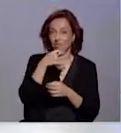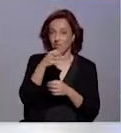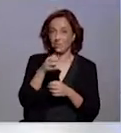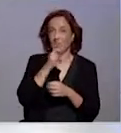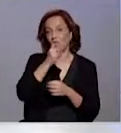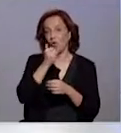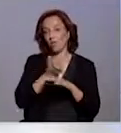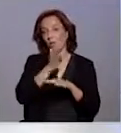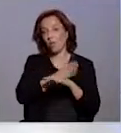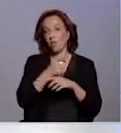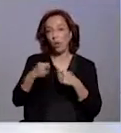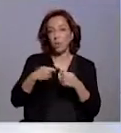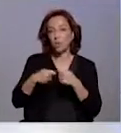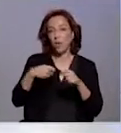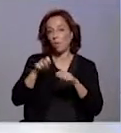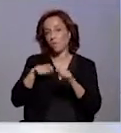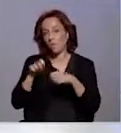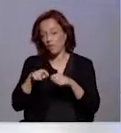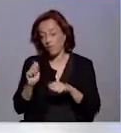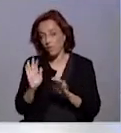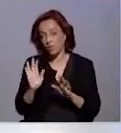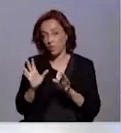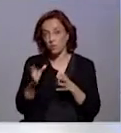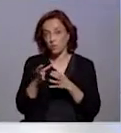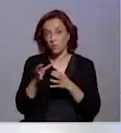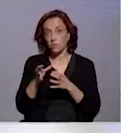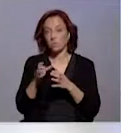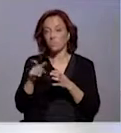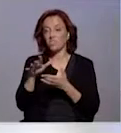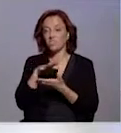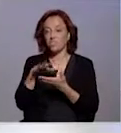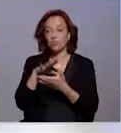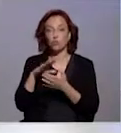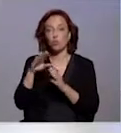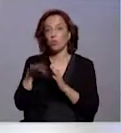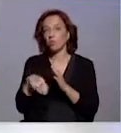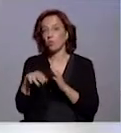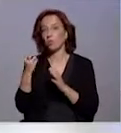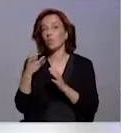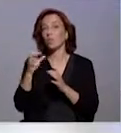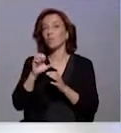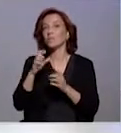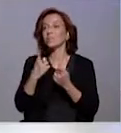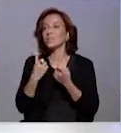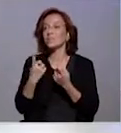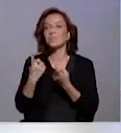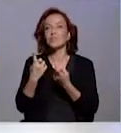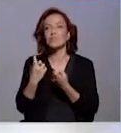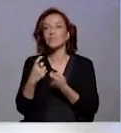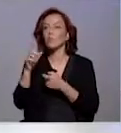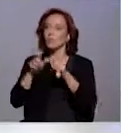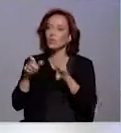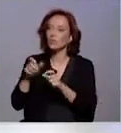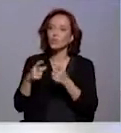de comercial y venta por decirlo alguna de alguna manera es el sector que cae menos porque porque las empresas necesitan siempre perfiles de